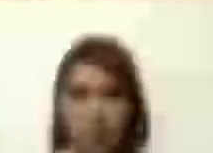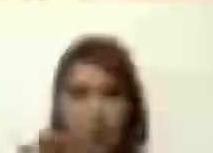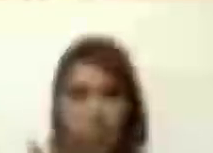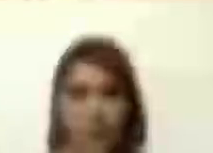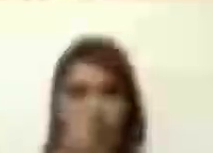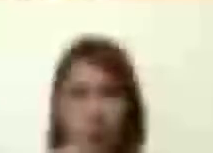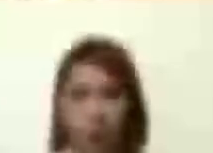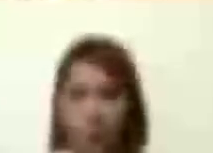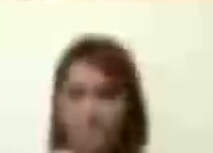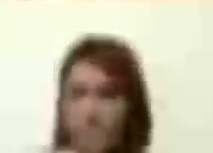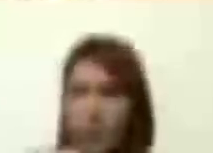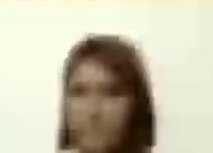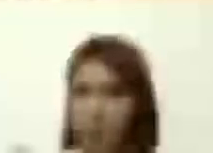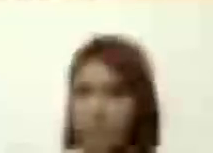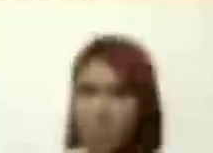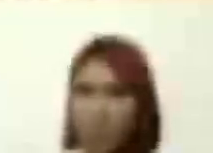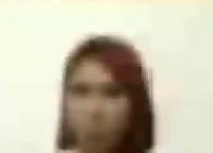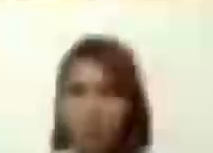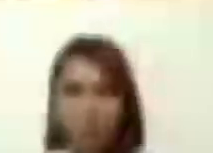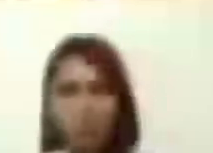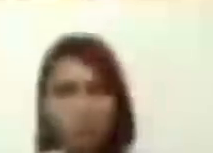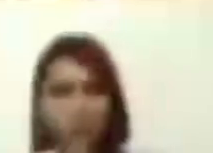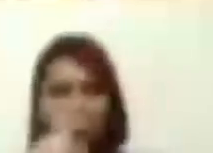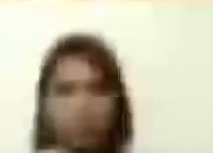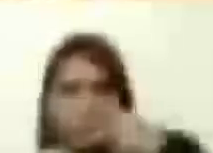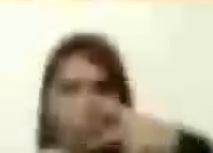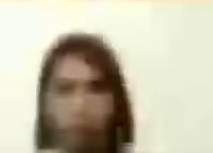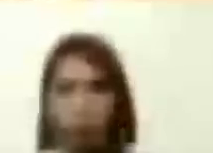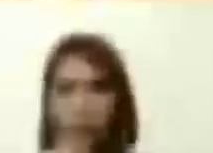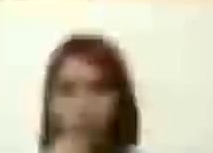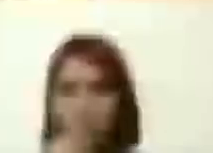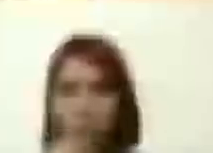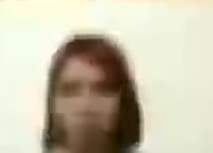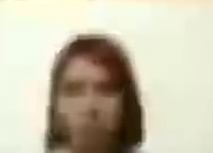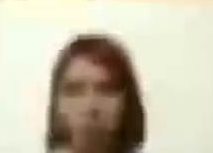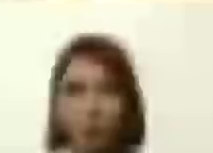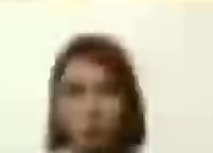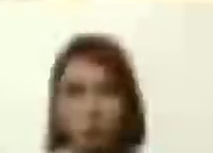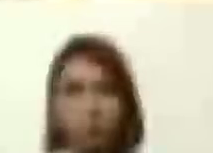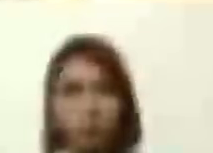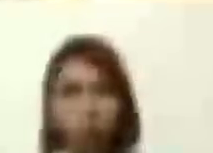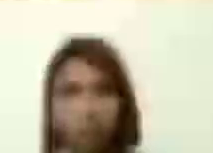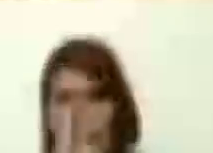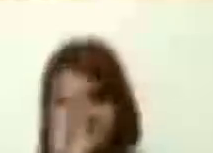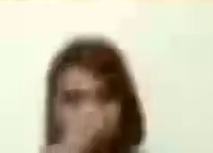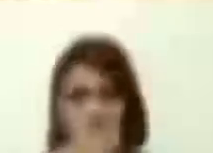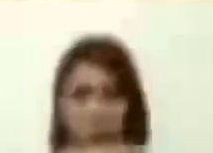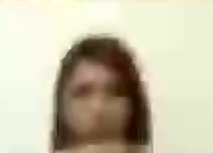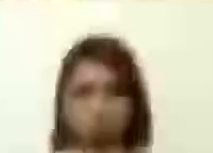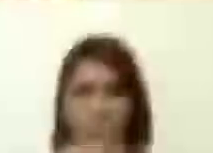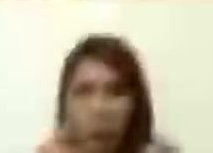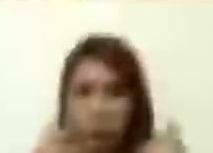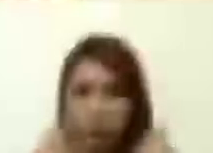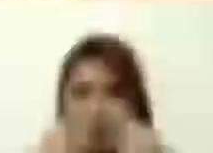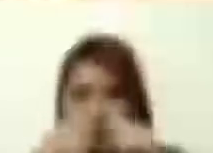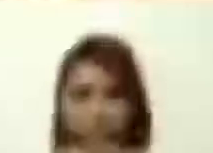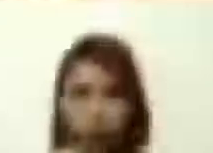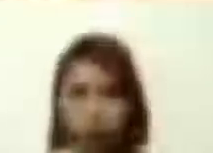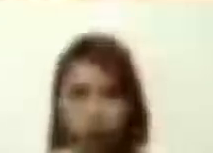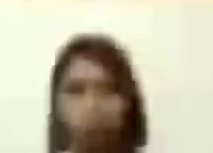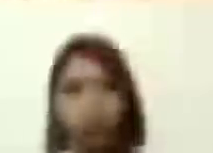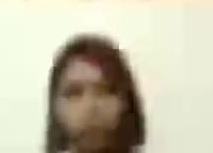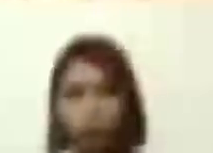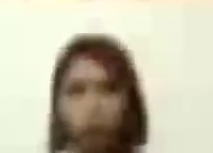recursos para pagarle un salario digno a los venezolanos